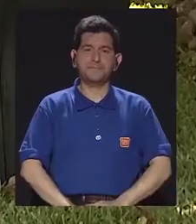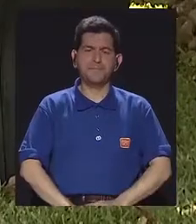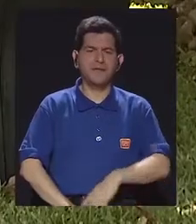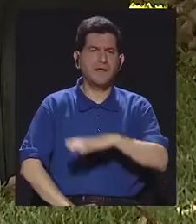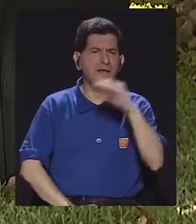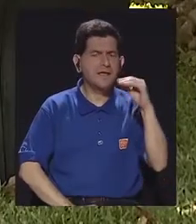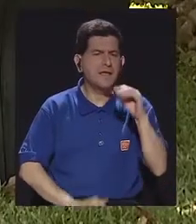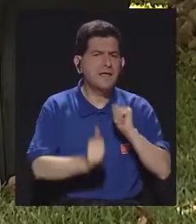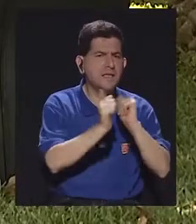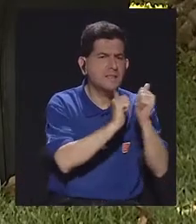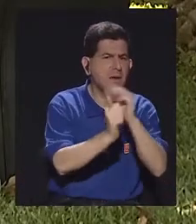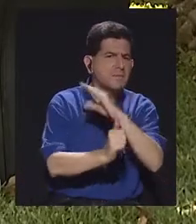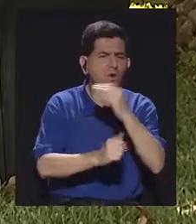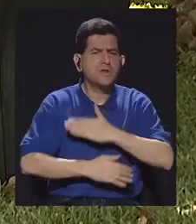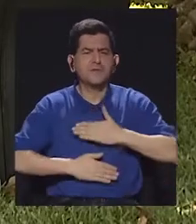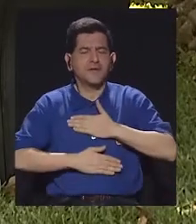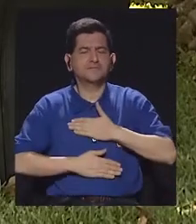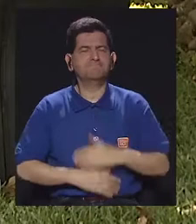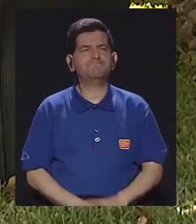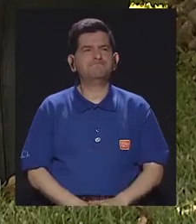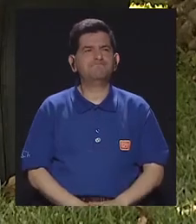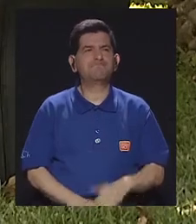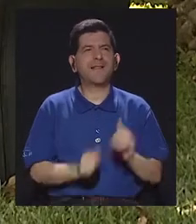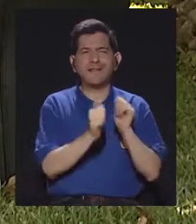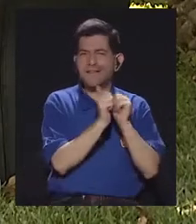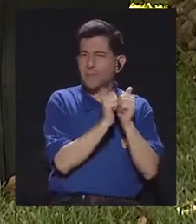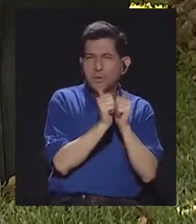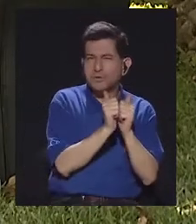¿Y el deporte y la recreación? Deporte.